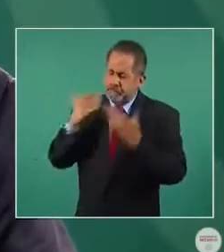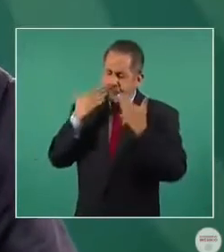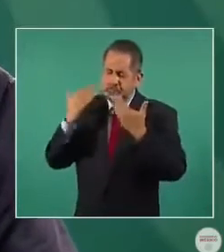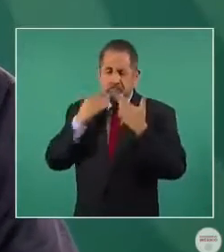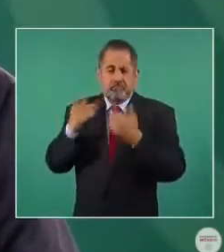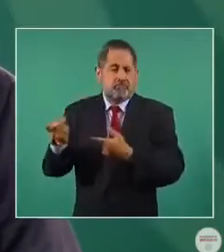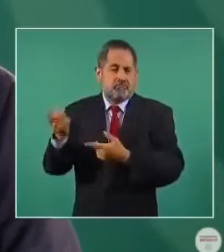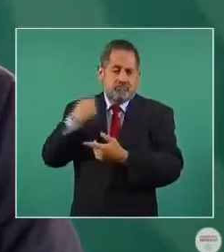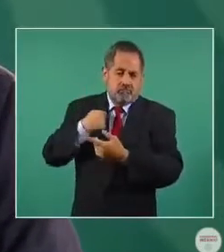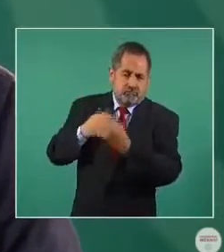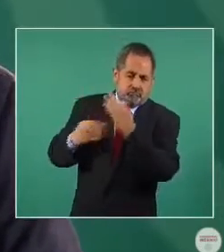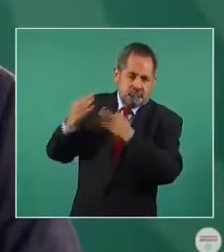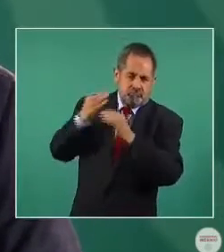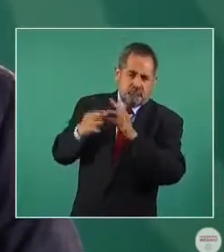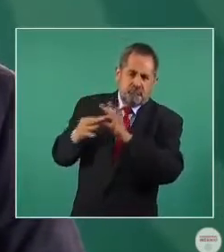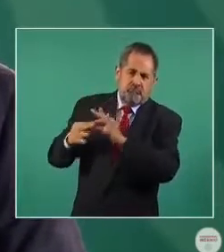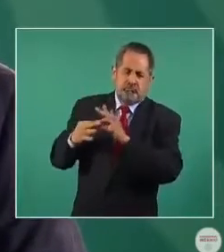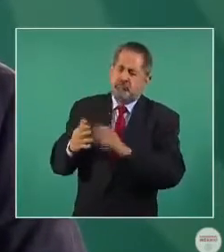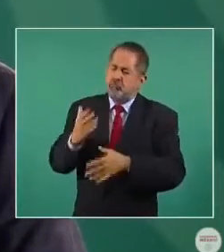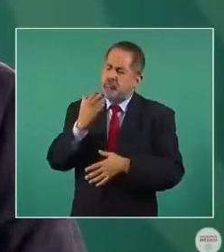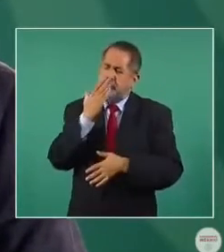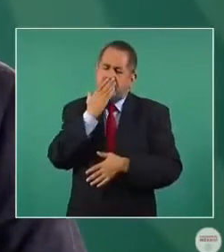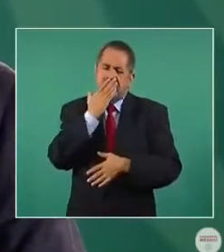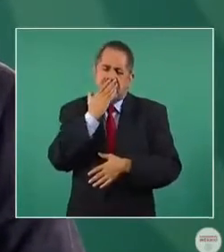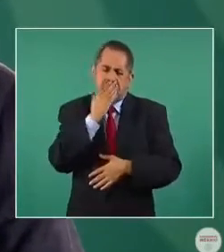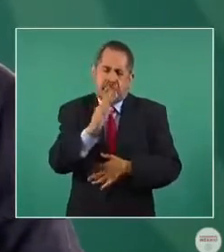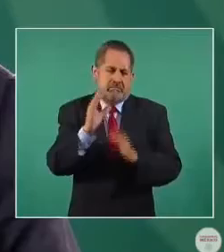tuve un trato muy satisfactorio